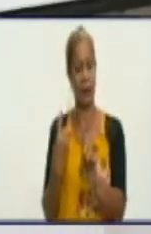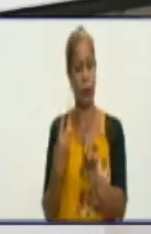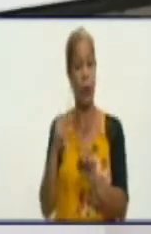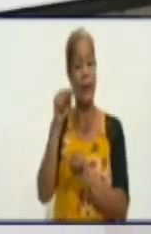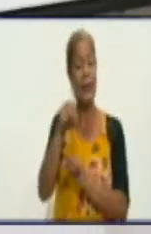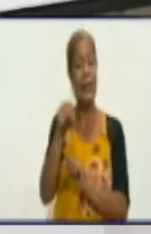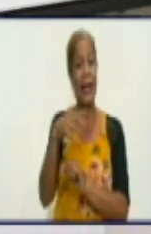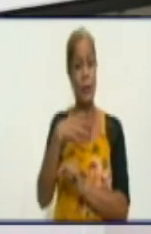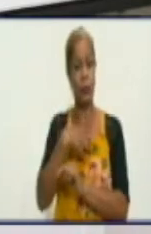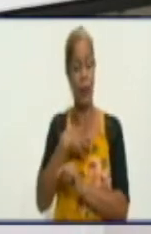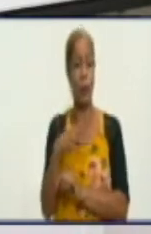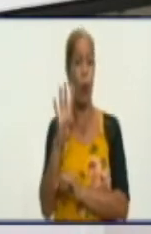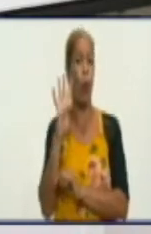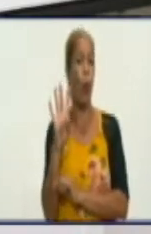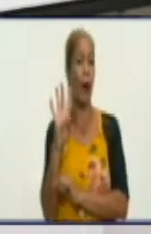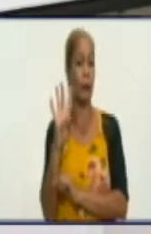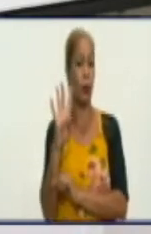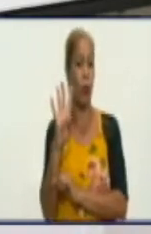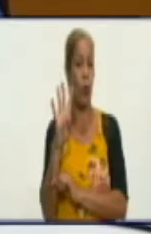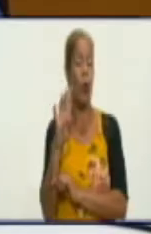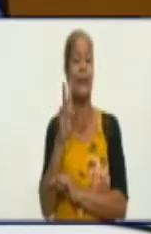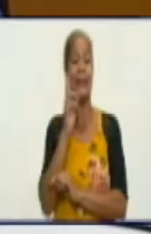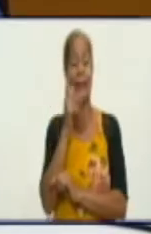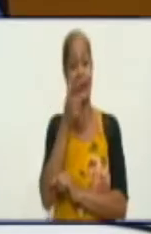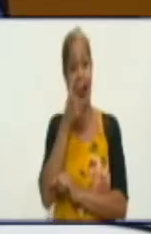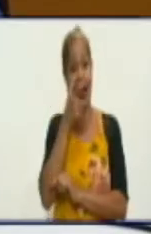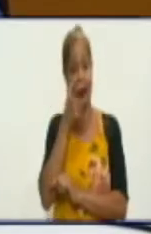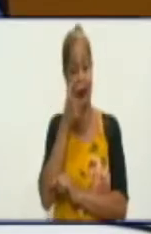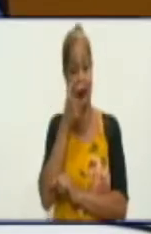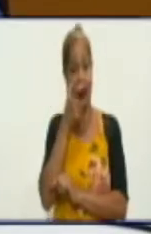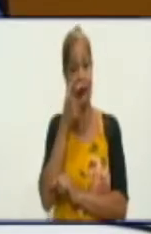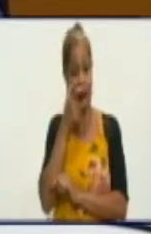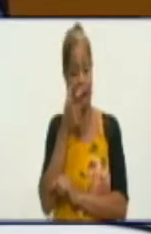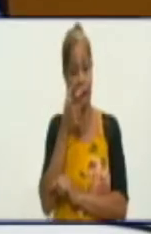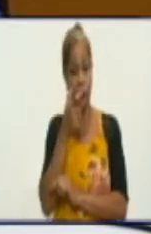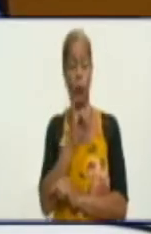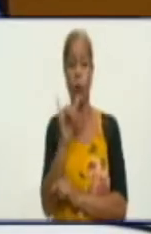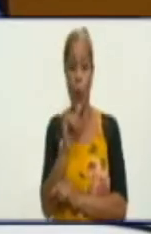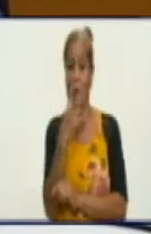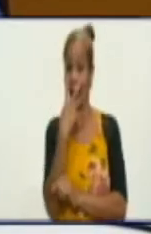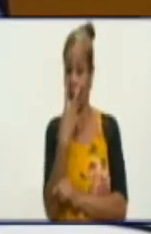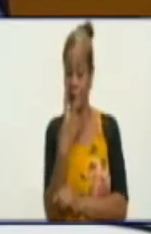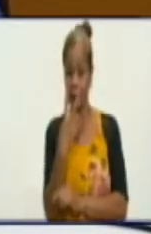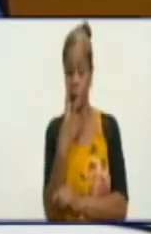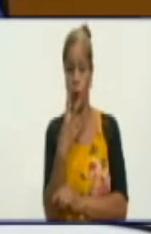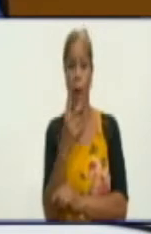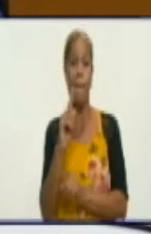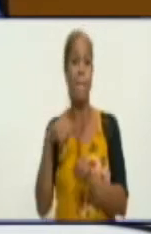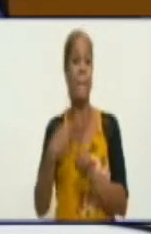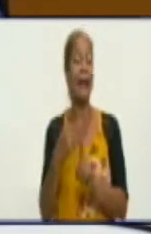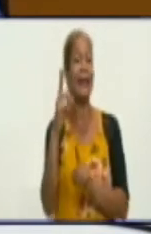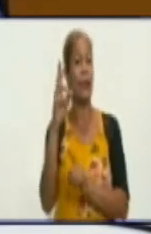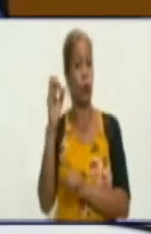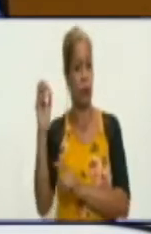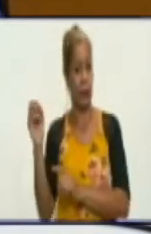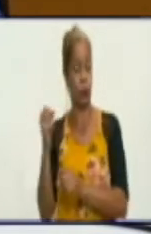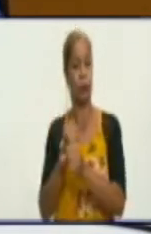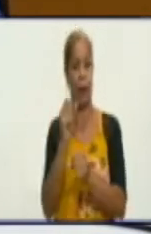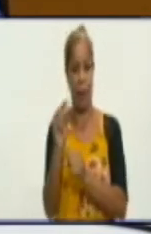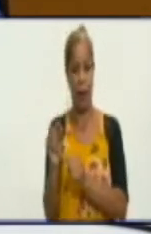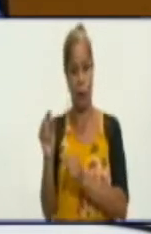tenemos 4 directamente donde se están atendiendo los trabajadores del sector de la salud. O sea, más de 300 trabajadores en este